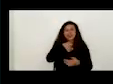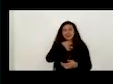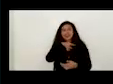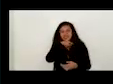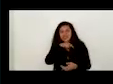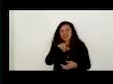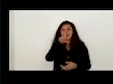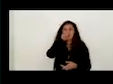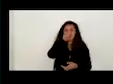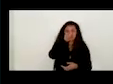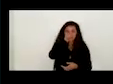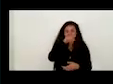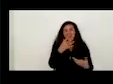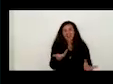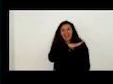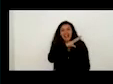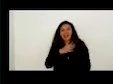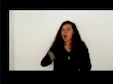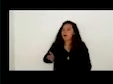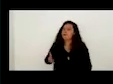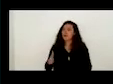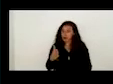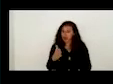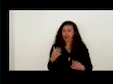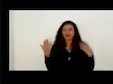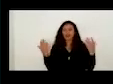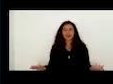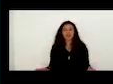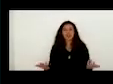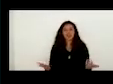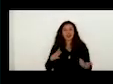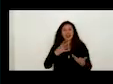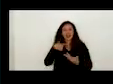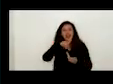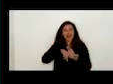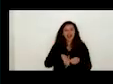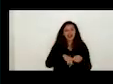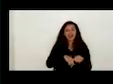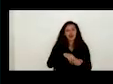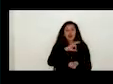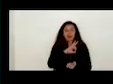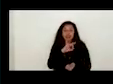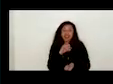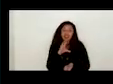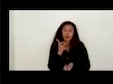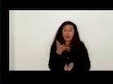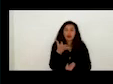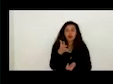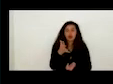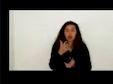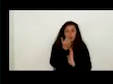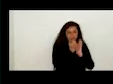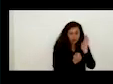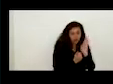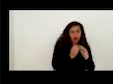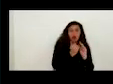en general los pescados, pueden contener o no una cantidad mínima o